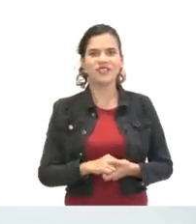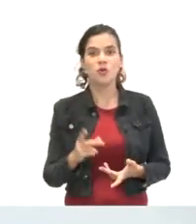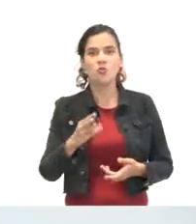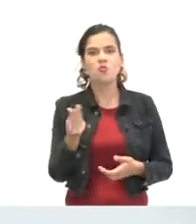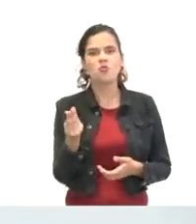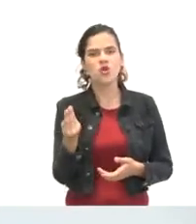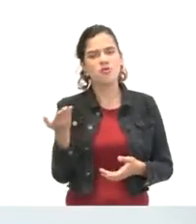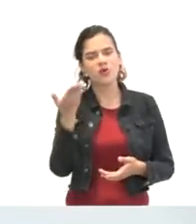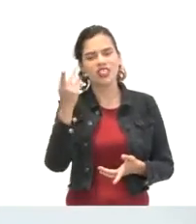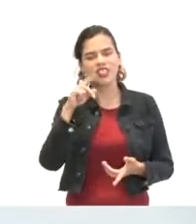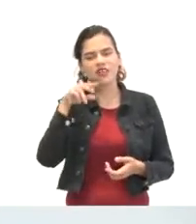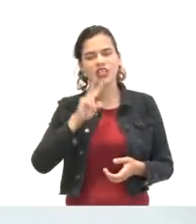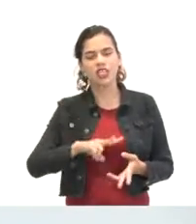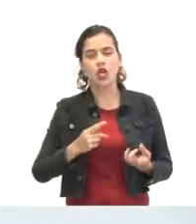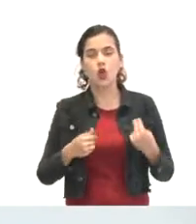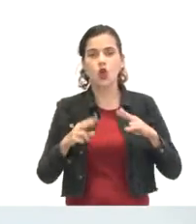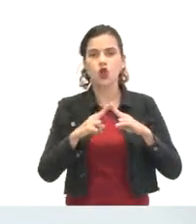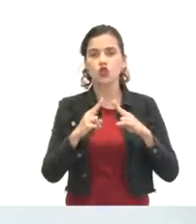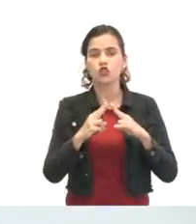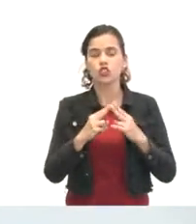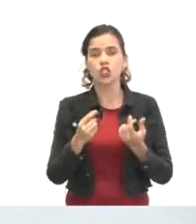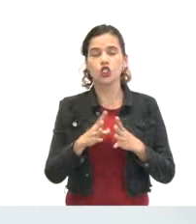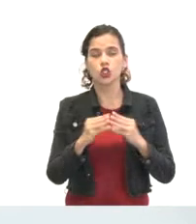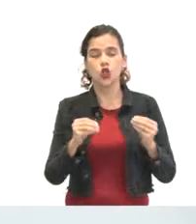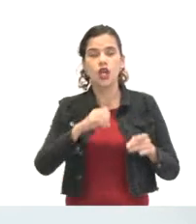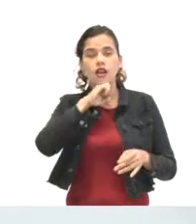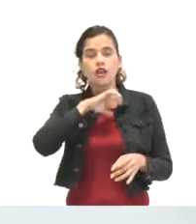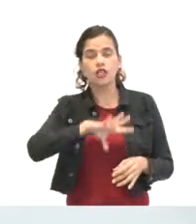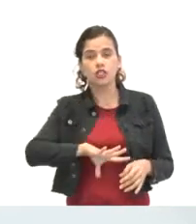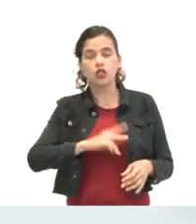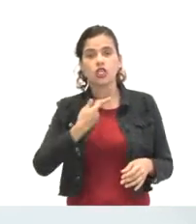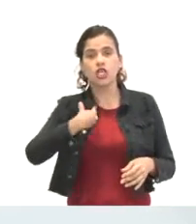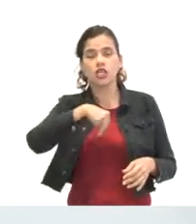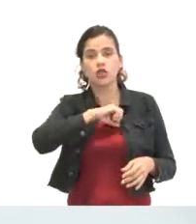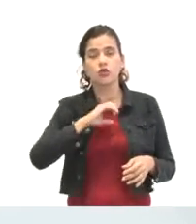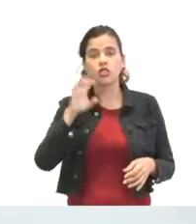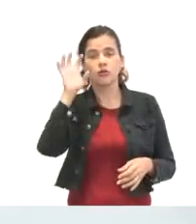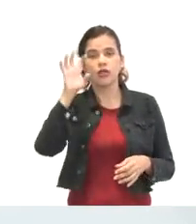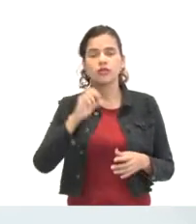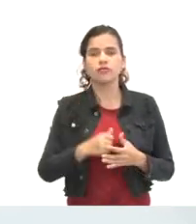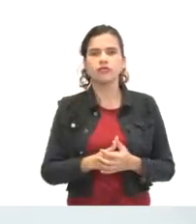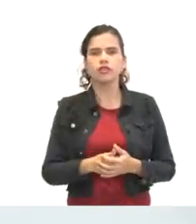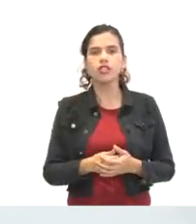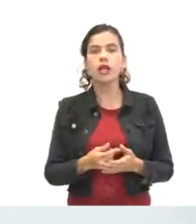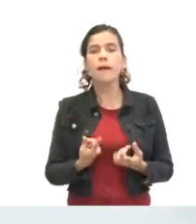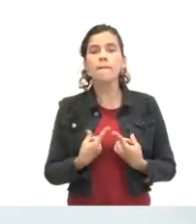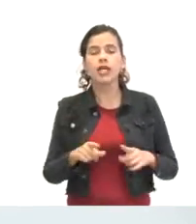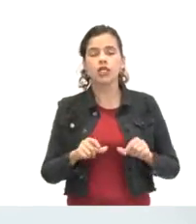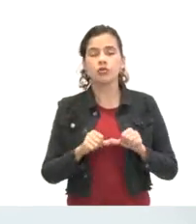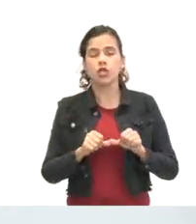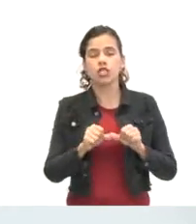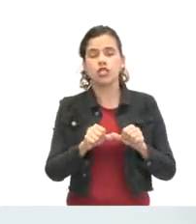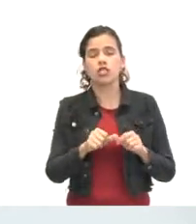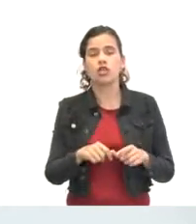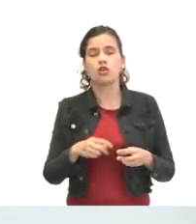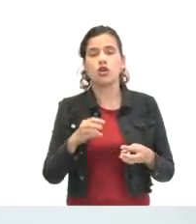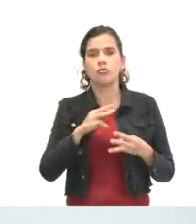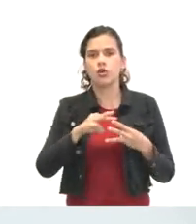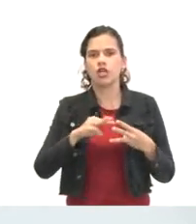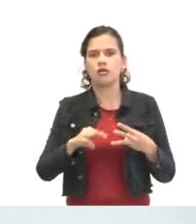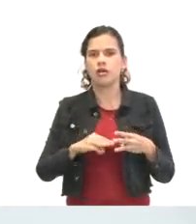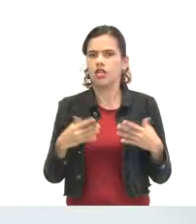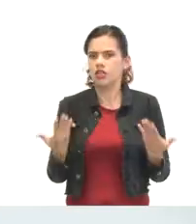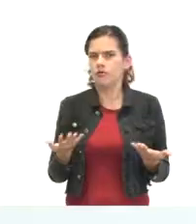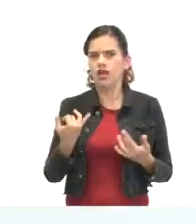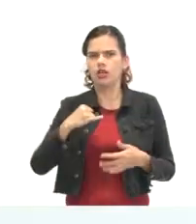Muy interesante, ¿verdad? Conocer los hechos históricos y significativos de nuestro país. Pero debemos continuar con nuestro programa. Guillermo, ¿qué